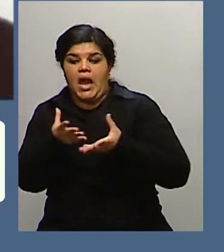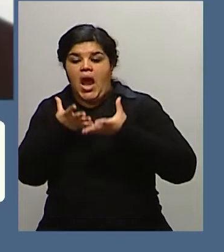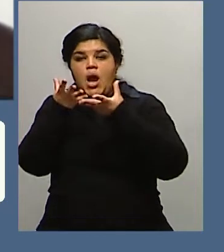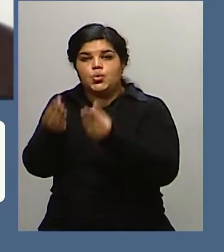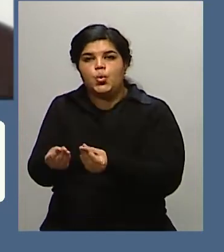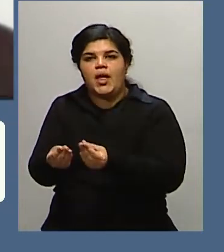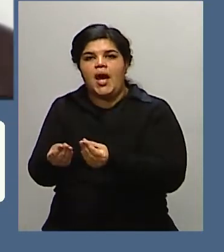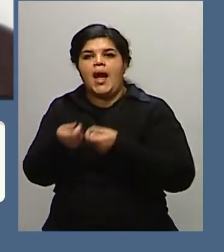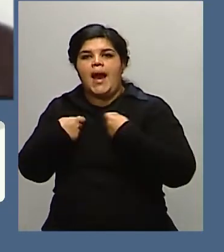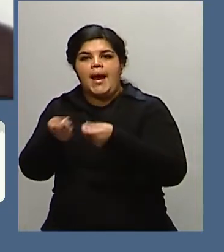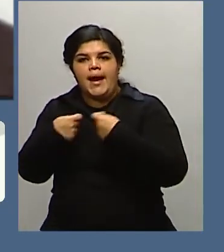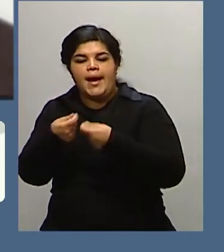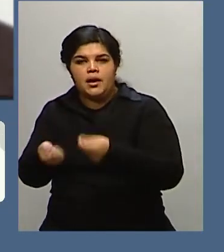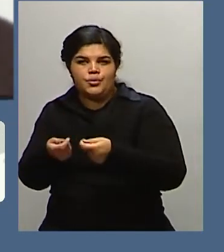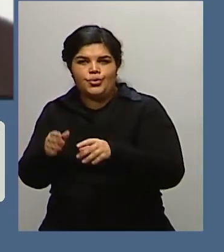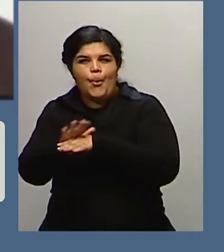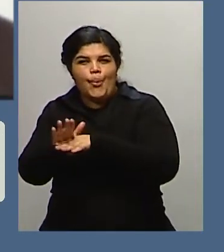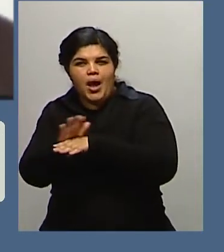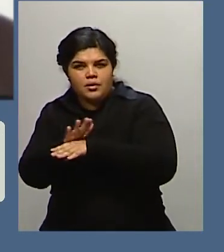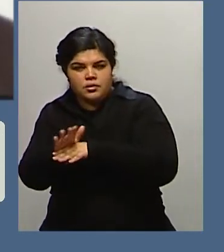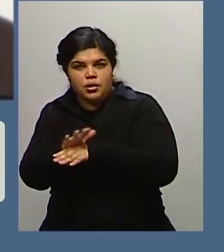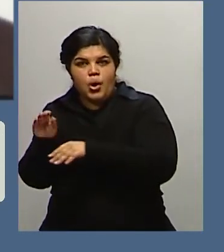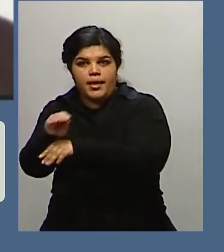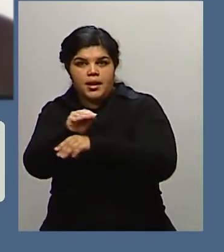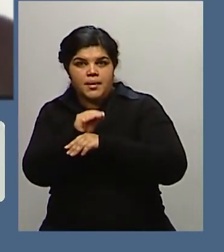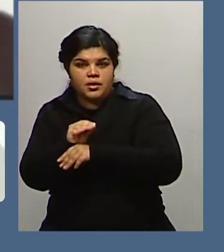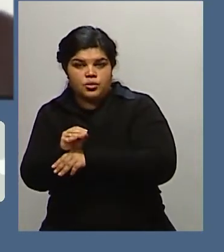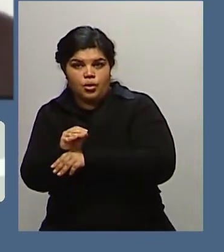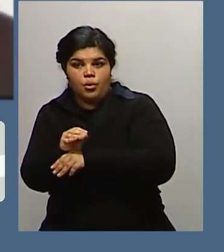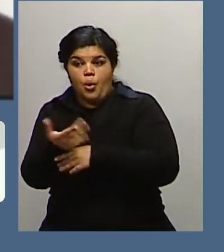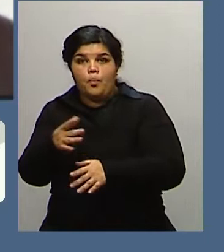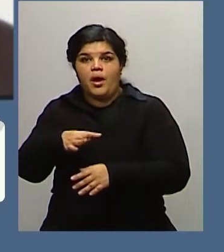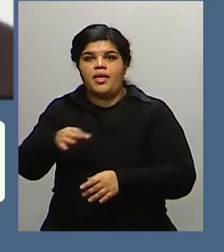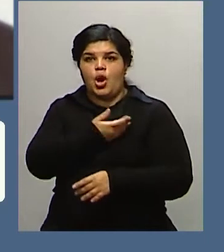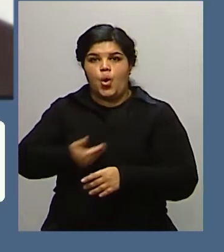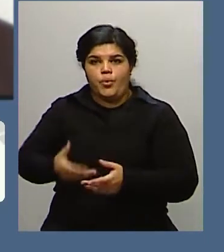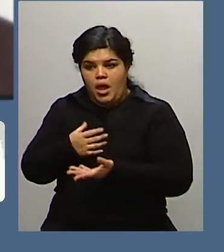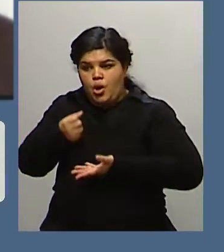costo de los alimentos. Hay distintas maneras de paliar ese efecto.